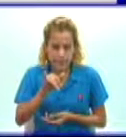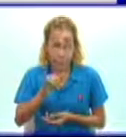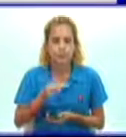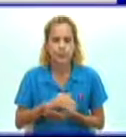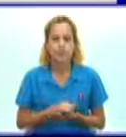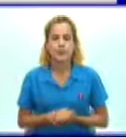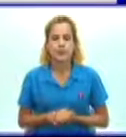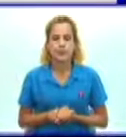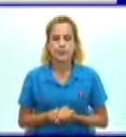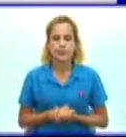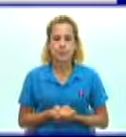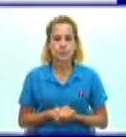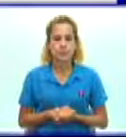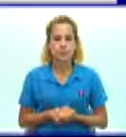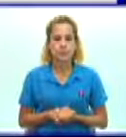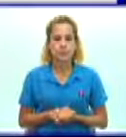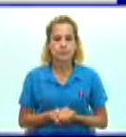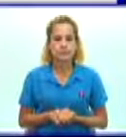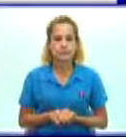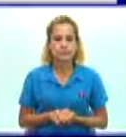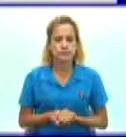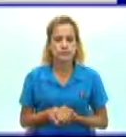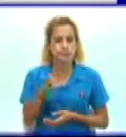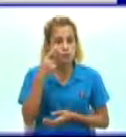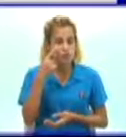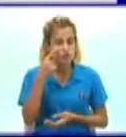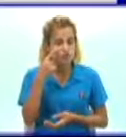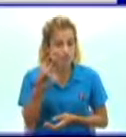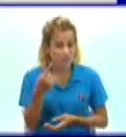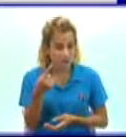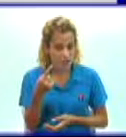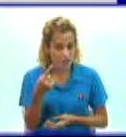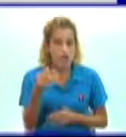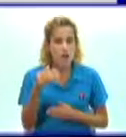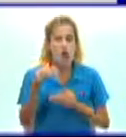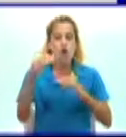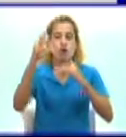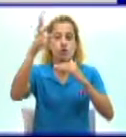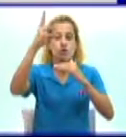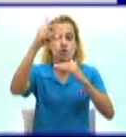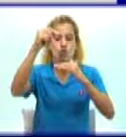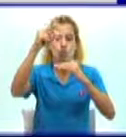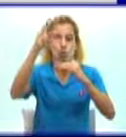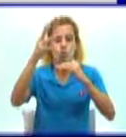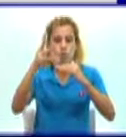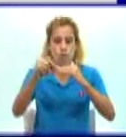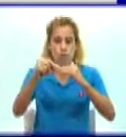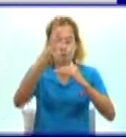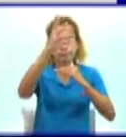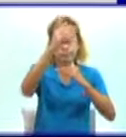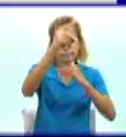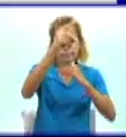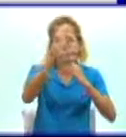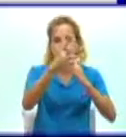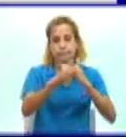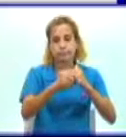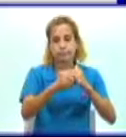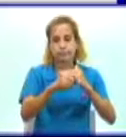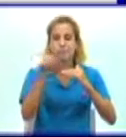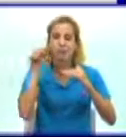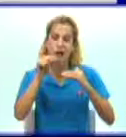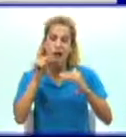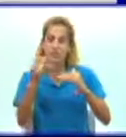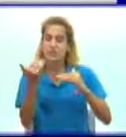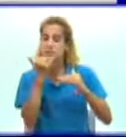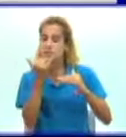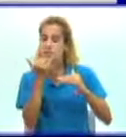quedaría entre estos órdenes. Observen la colocación de los números, muy importante. Recuerden que una mala colocación de los números implica un error de cálculo